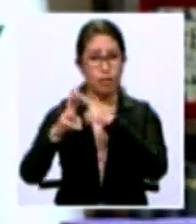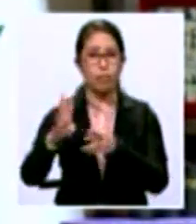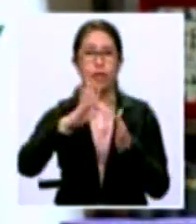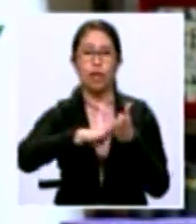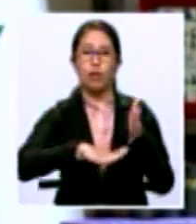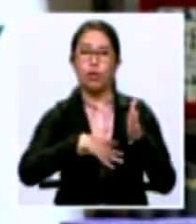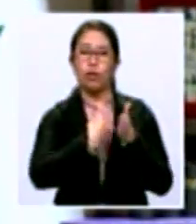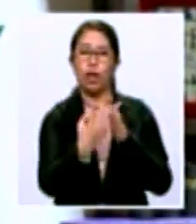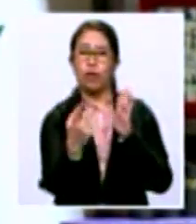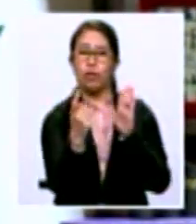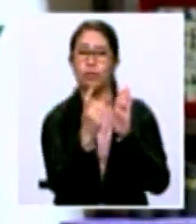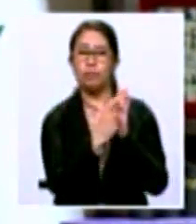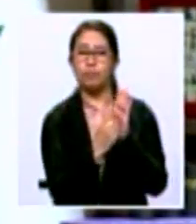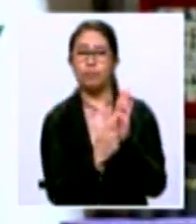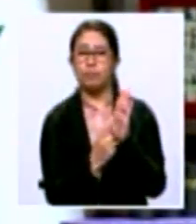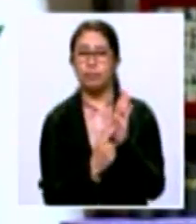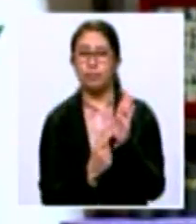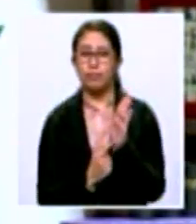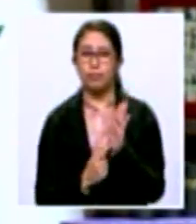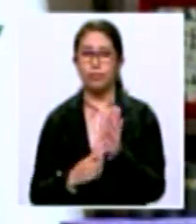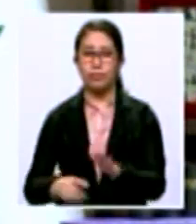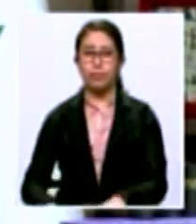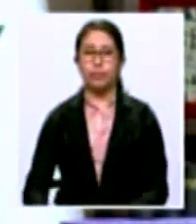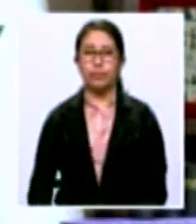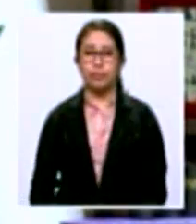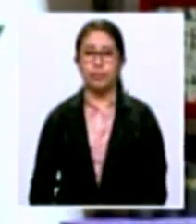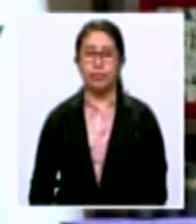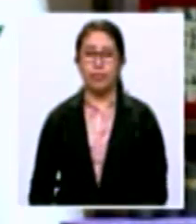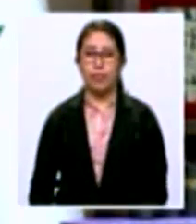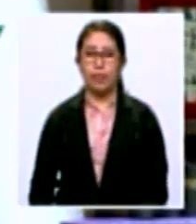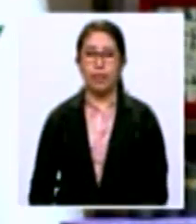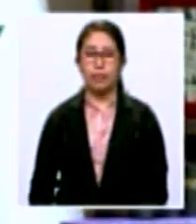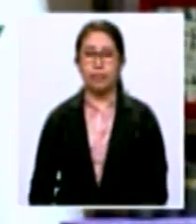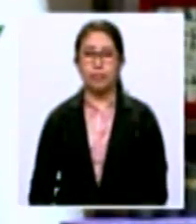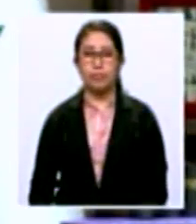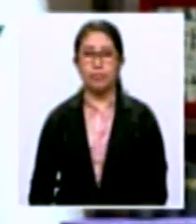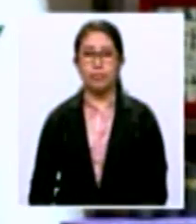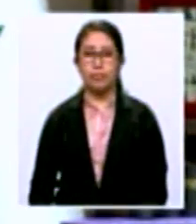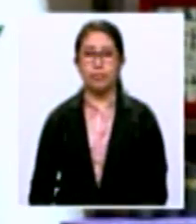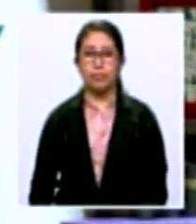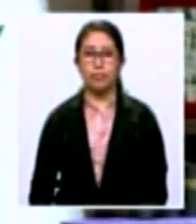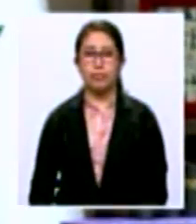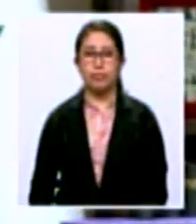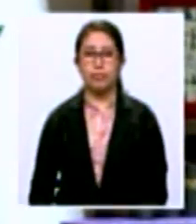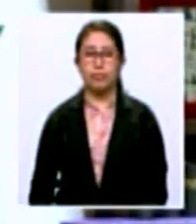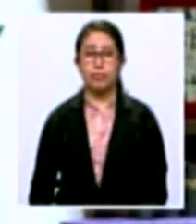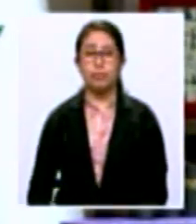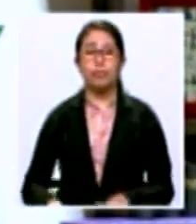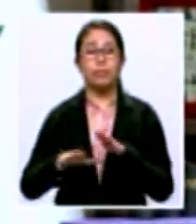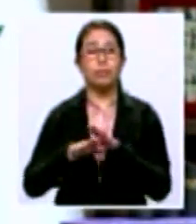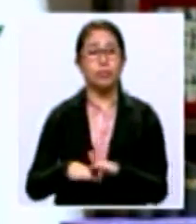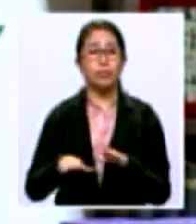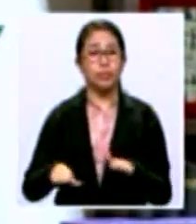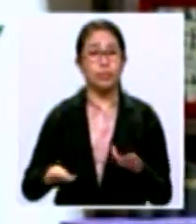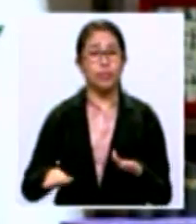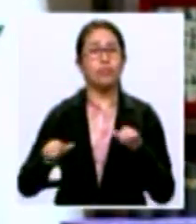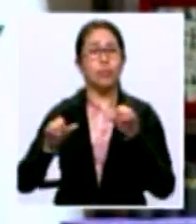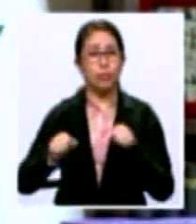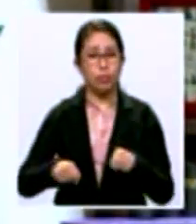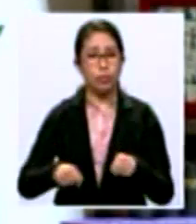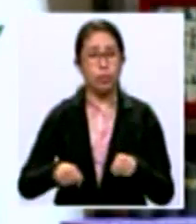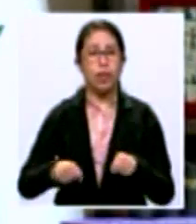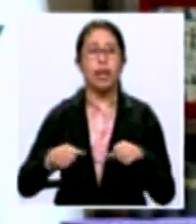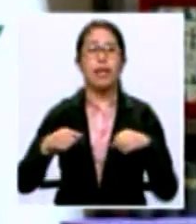el decreto detalla y siempre en las cercanías de sus domicilios. Los niños podrán